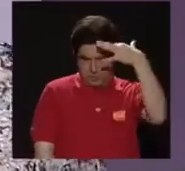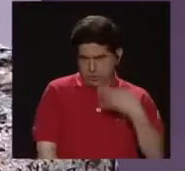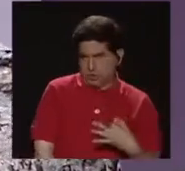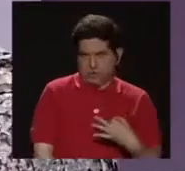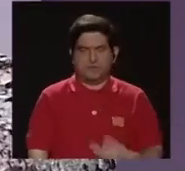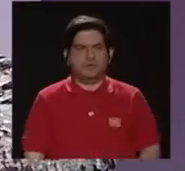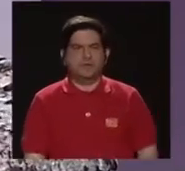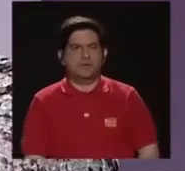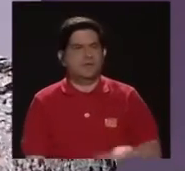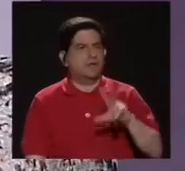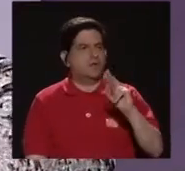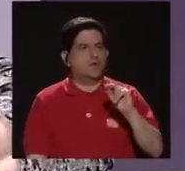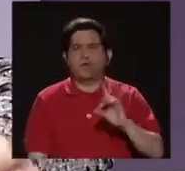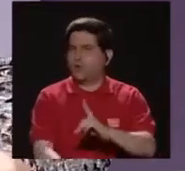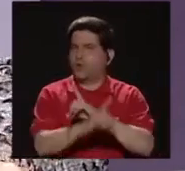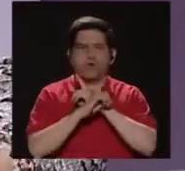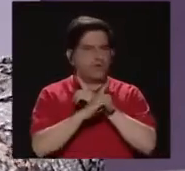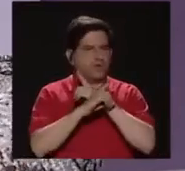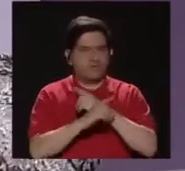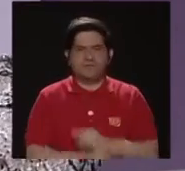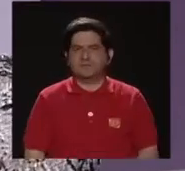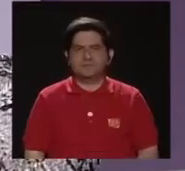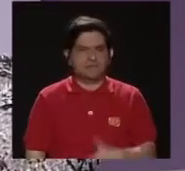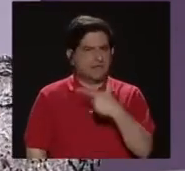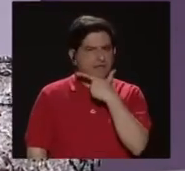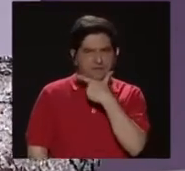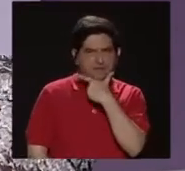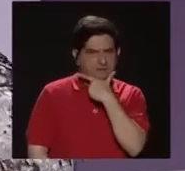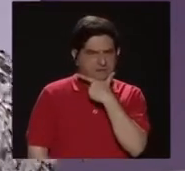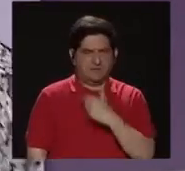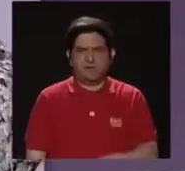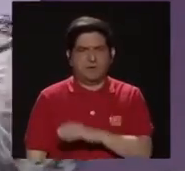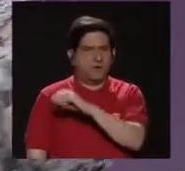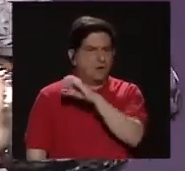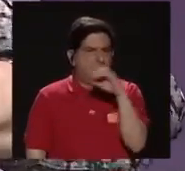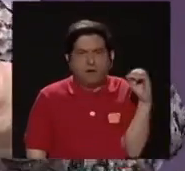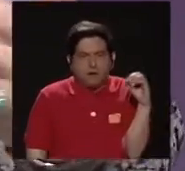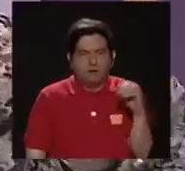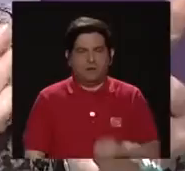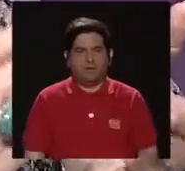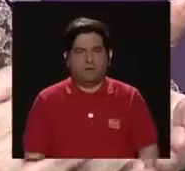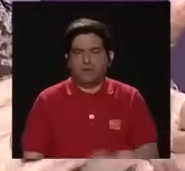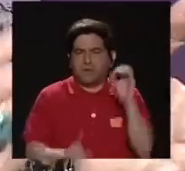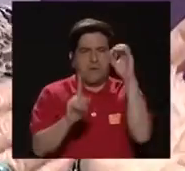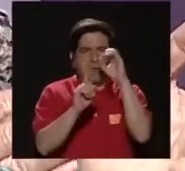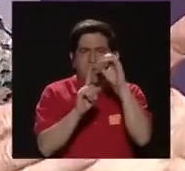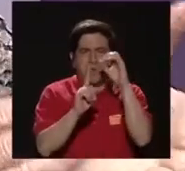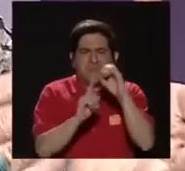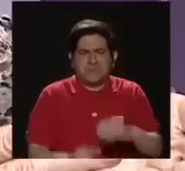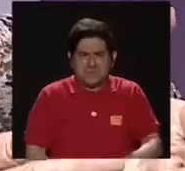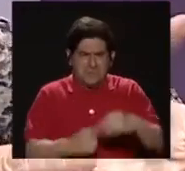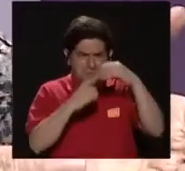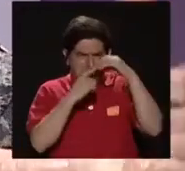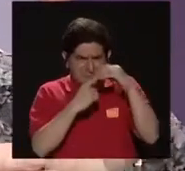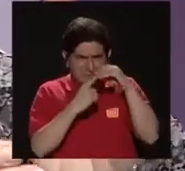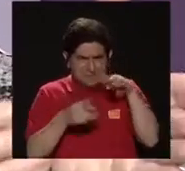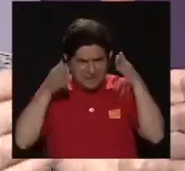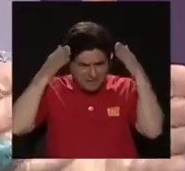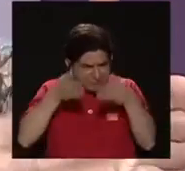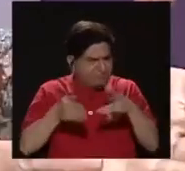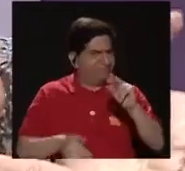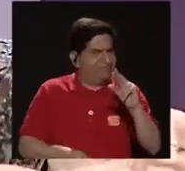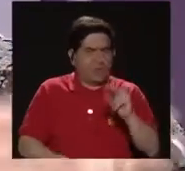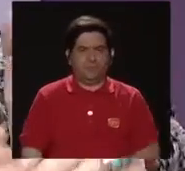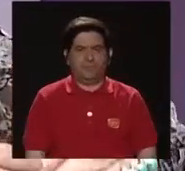no es una defensa del lesbianismo, ni su objetivo primordial está en eso. El